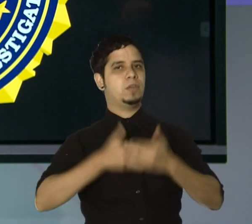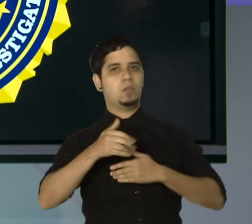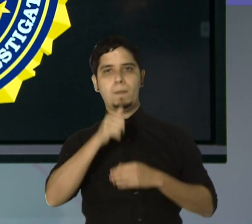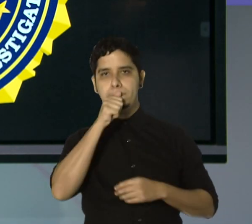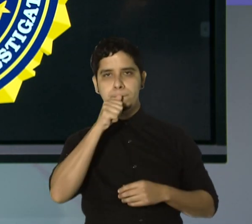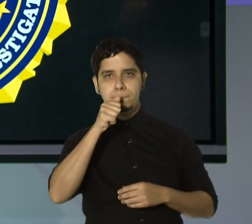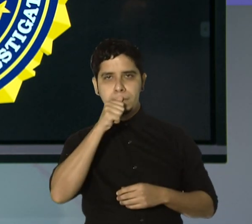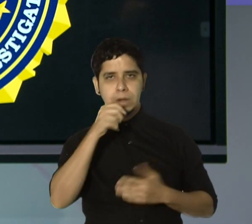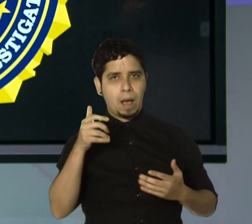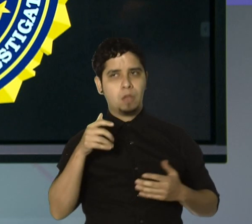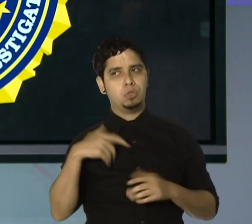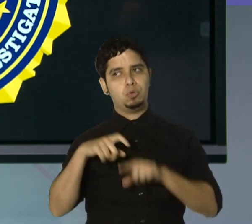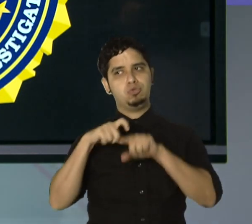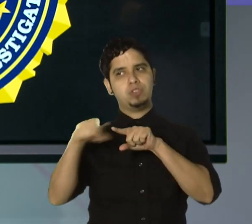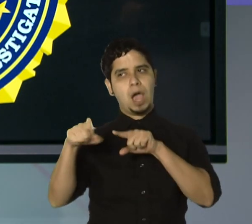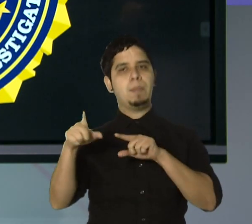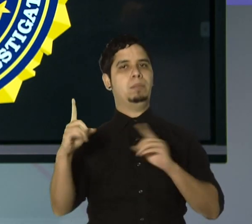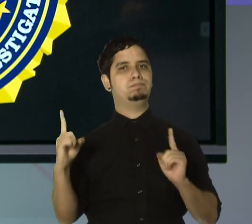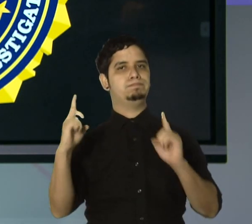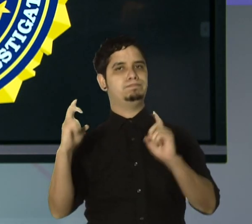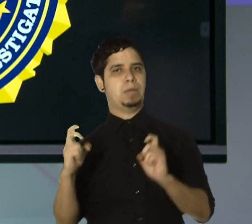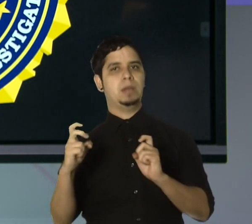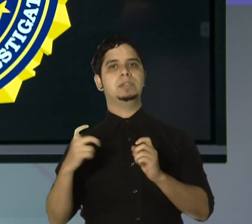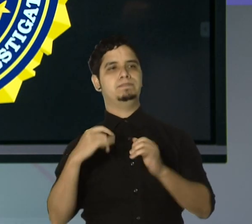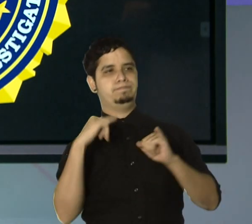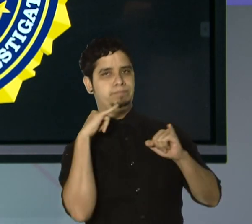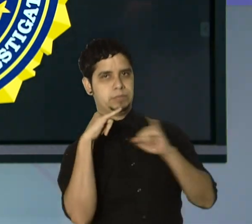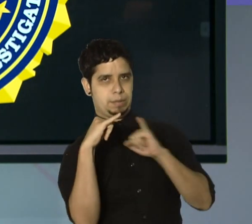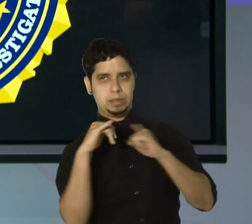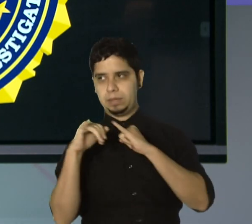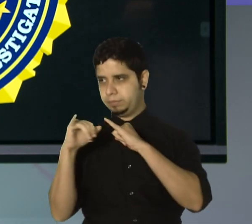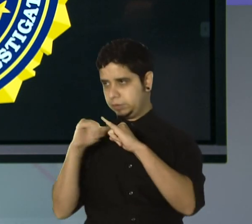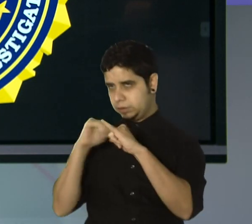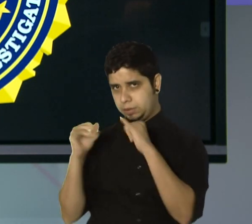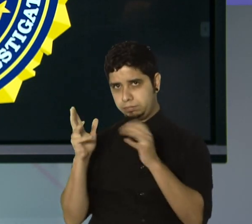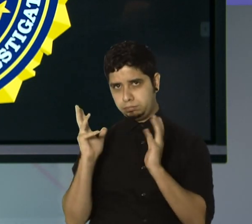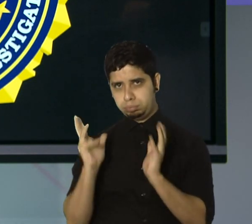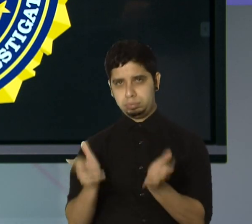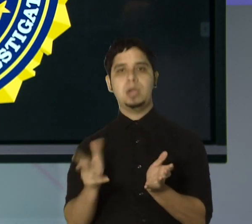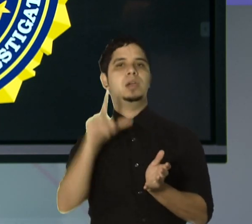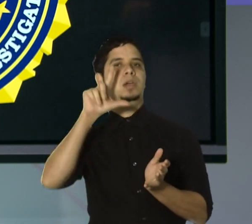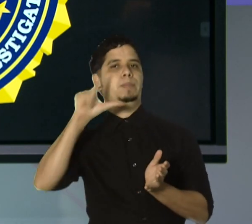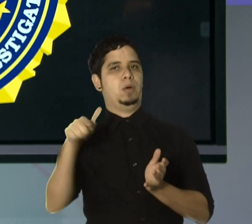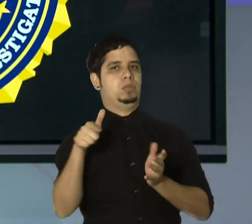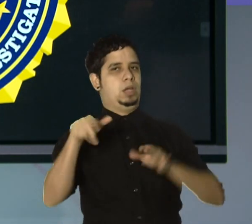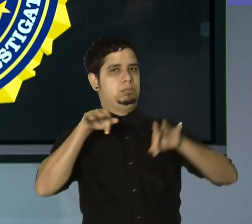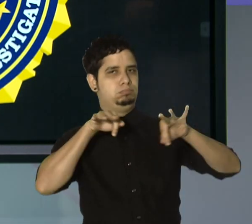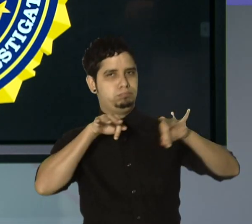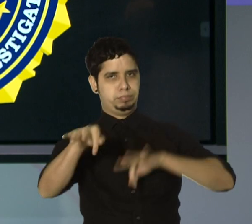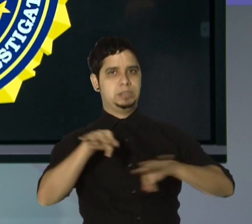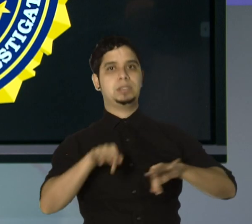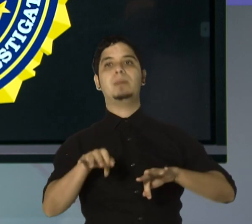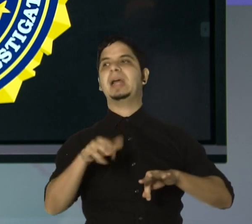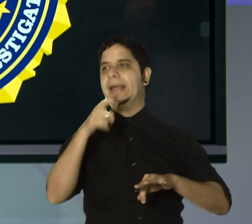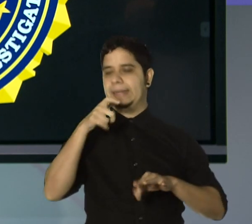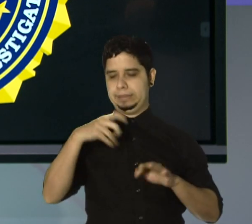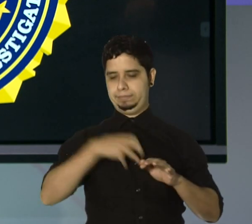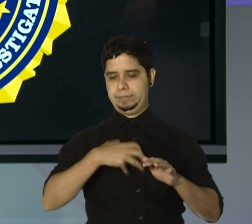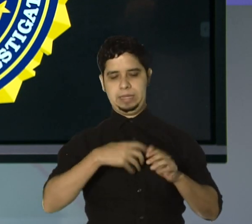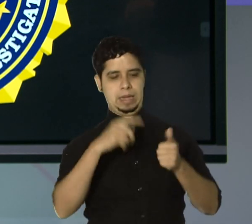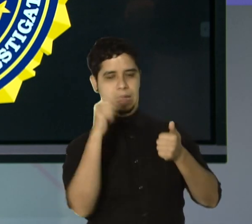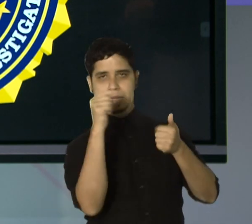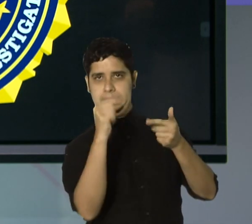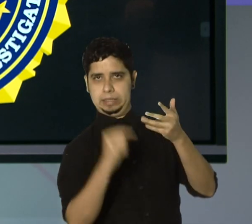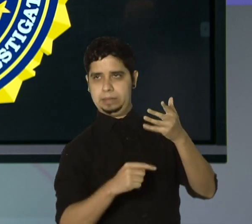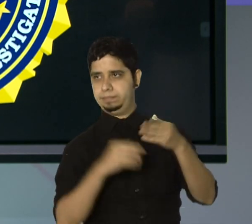lo llaman, lo entrevistan, van a estar hablando con usted y usted se querella para dar con los autores. No es